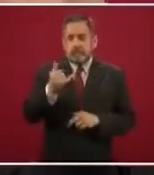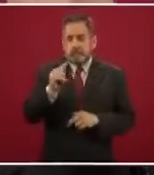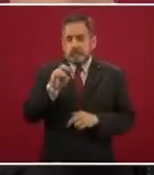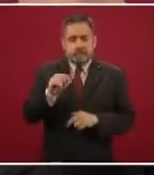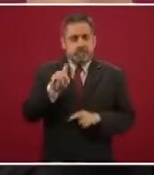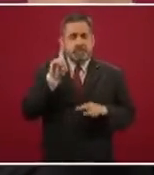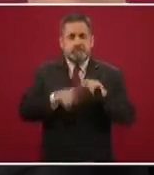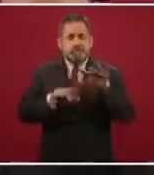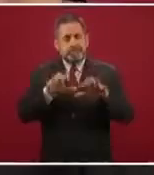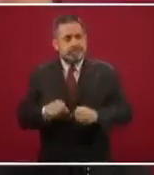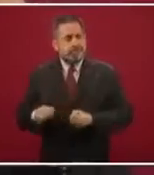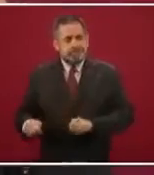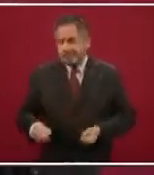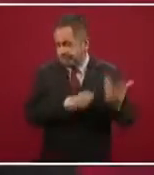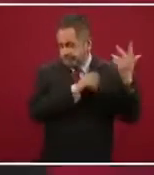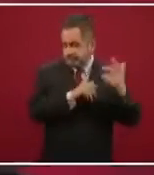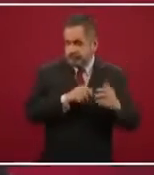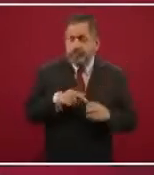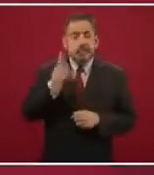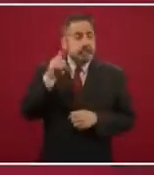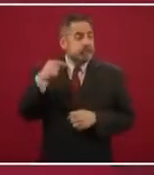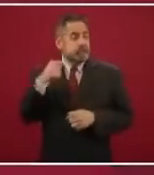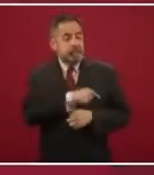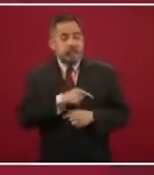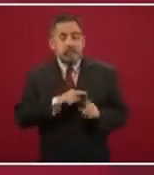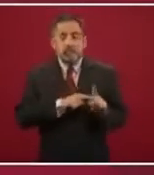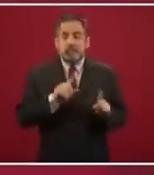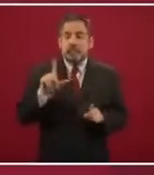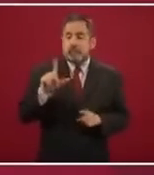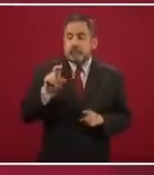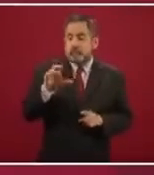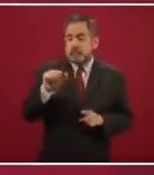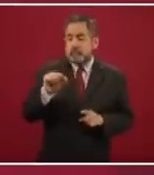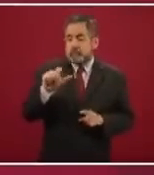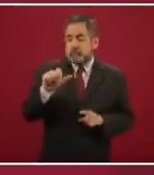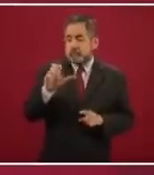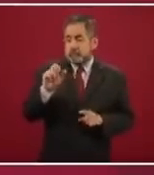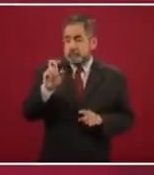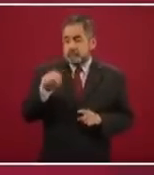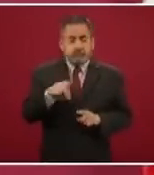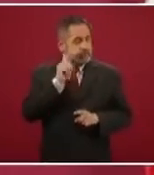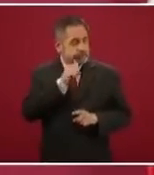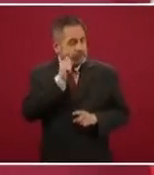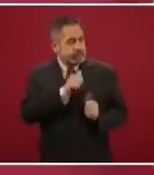expulsó. Pero Lucas Alamán siempre jugando un papel importante.